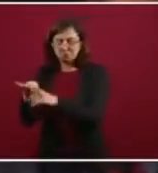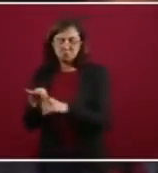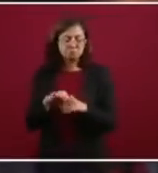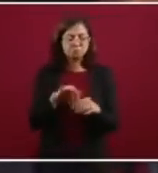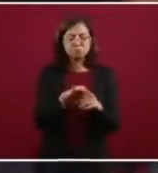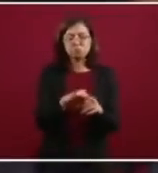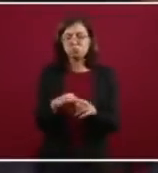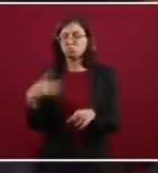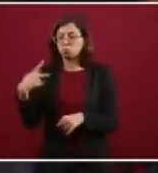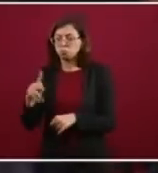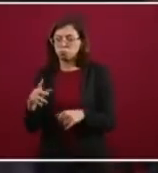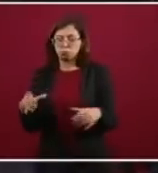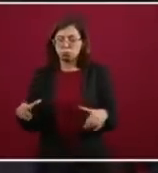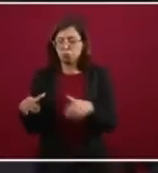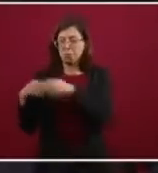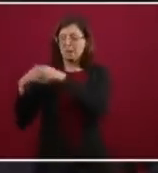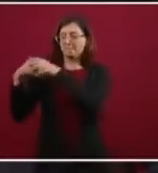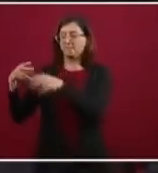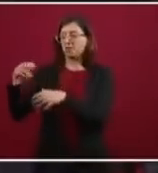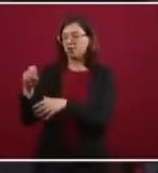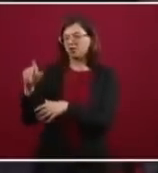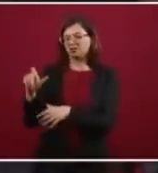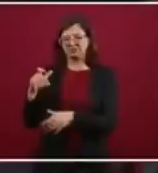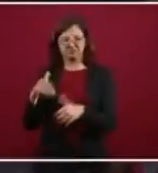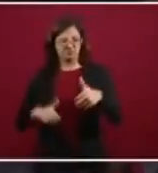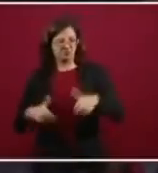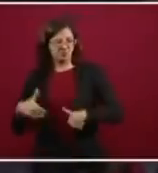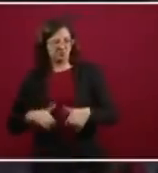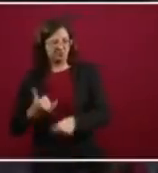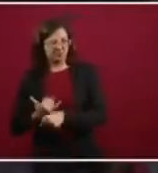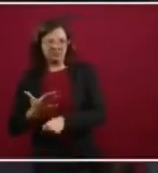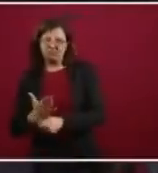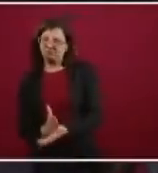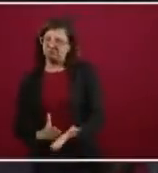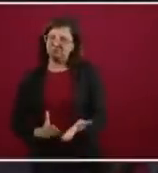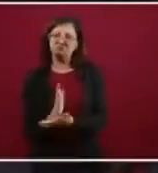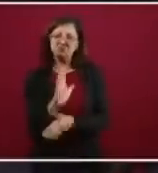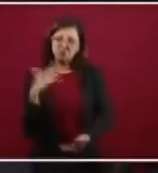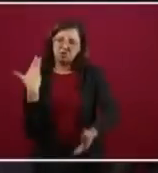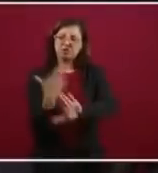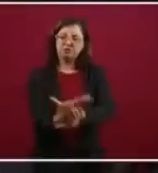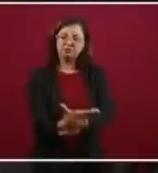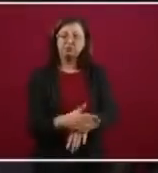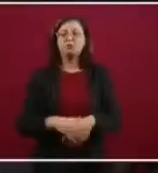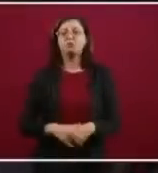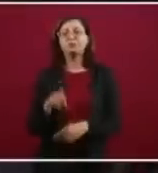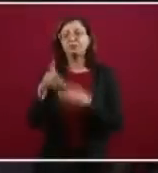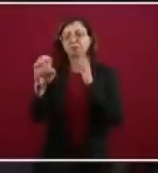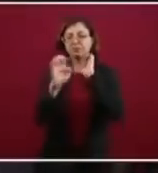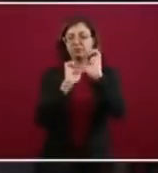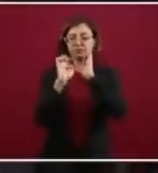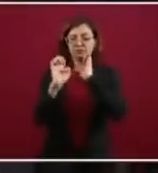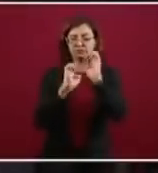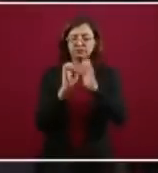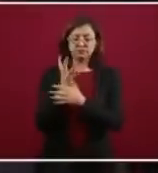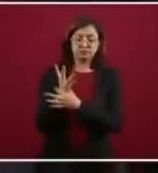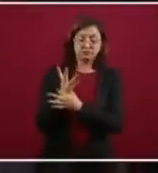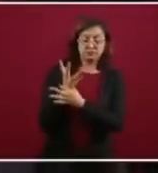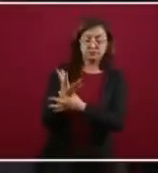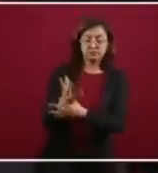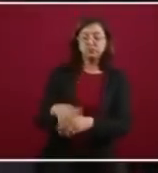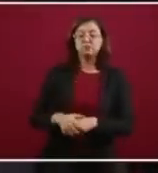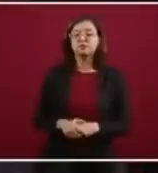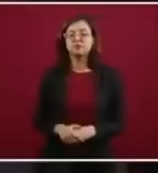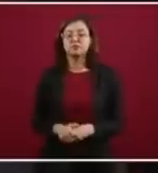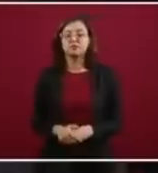son incómodos a la élite neoliberal. Le cito brevemente de una entrevista del director lo que afirmó él.